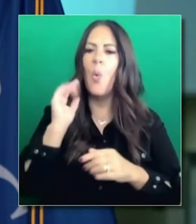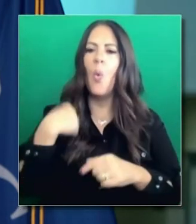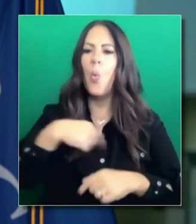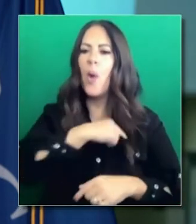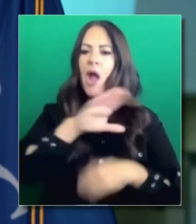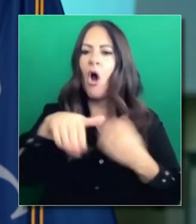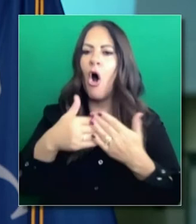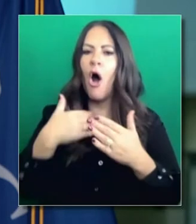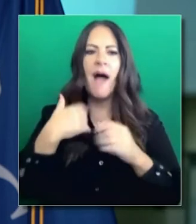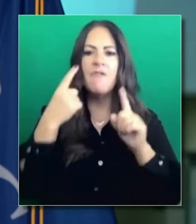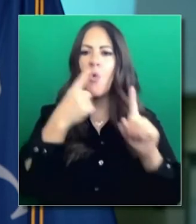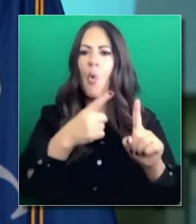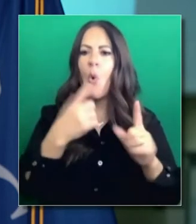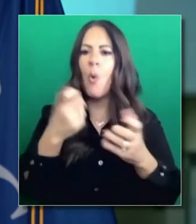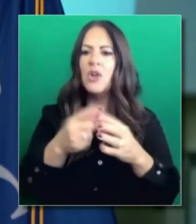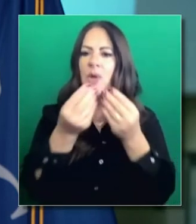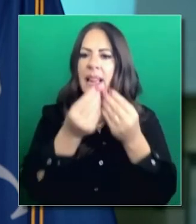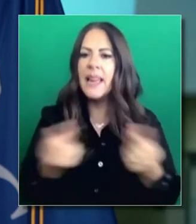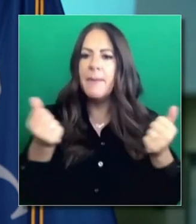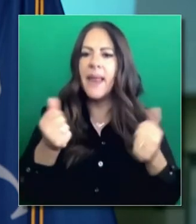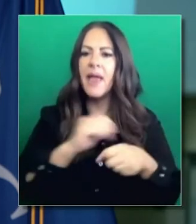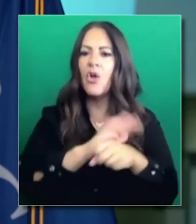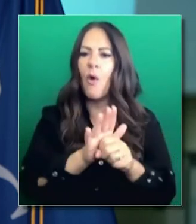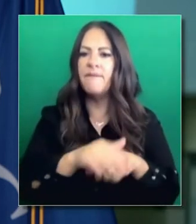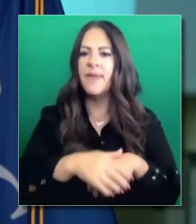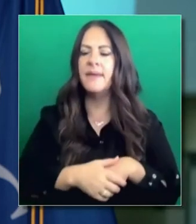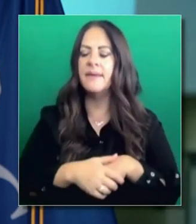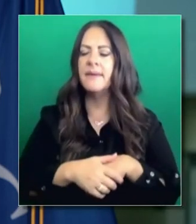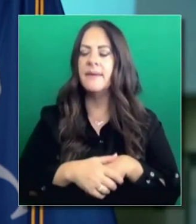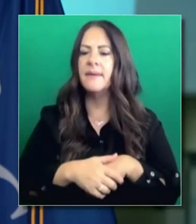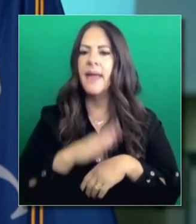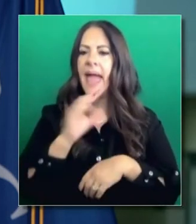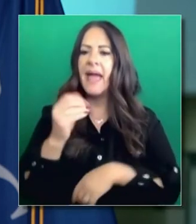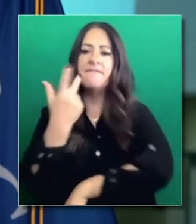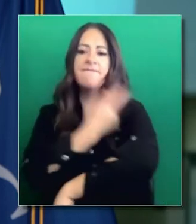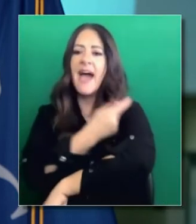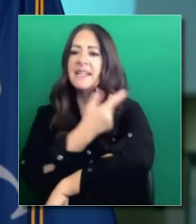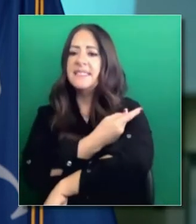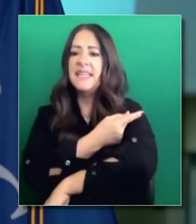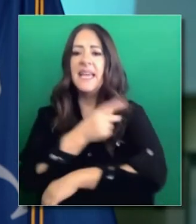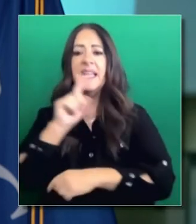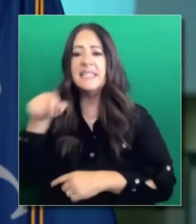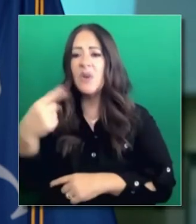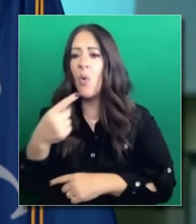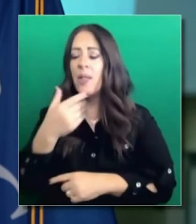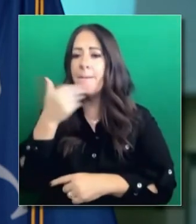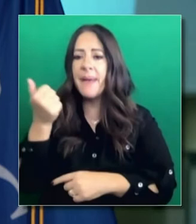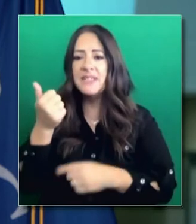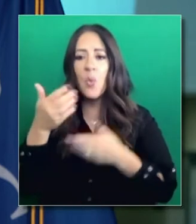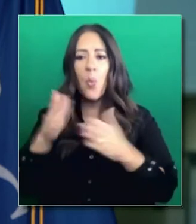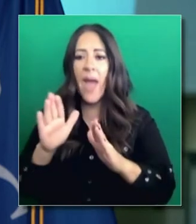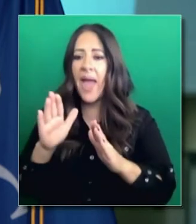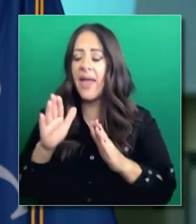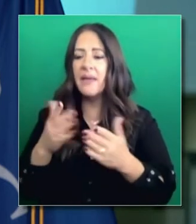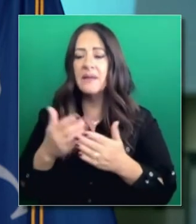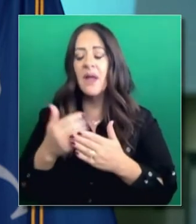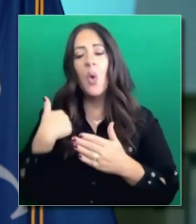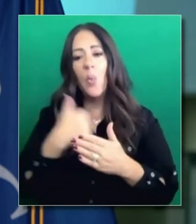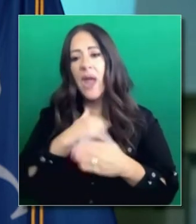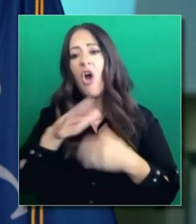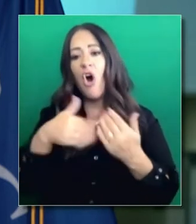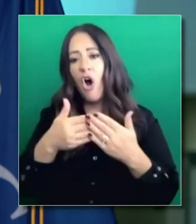pandemia para siempre. Y las vacunas son la forma más segura, más veloz de hacer esto, y todos